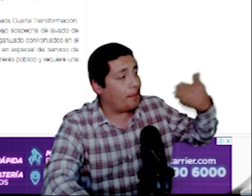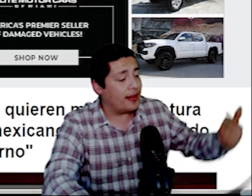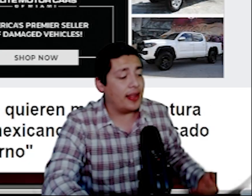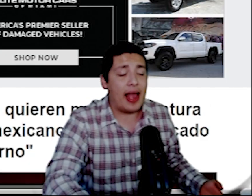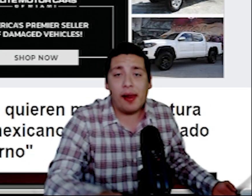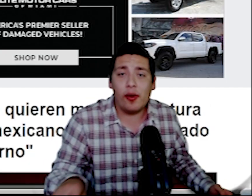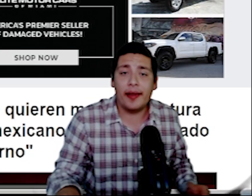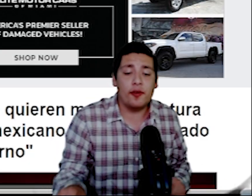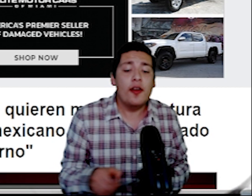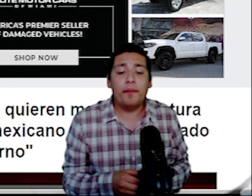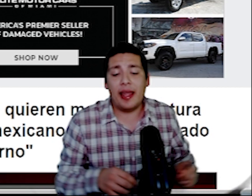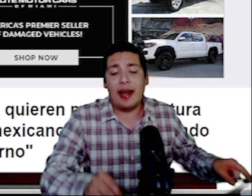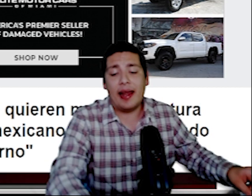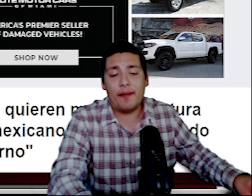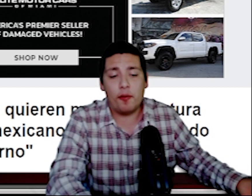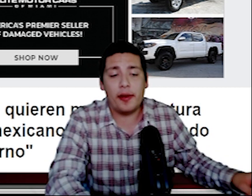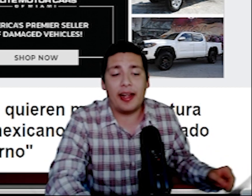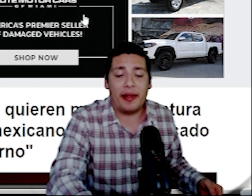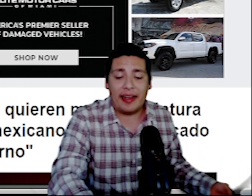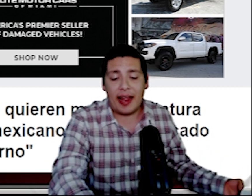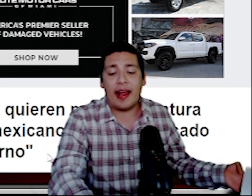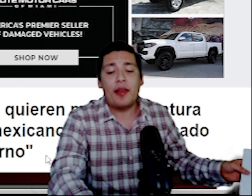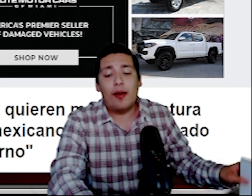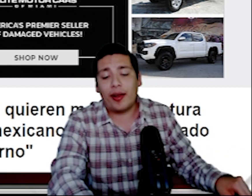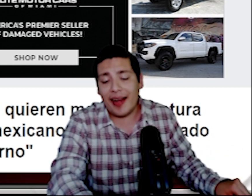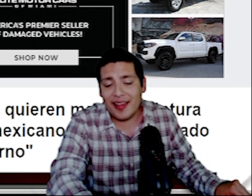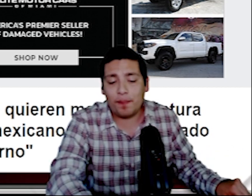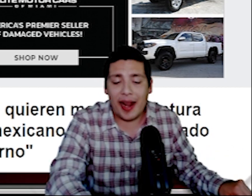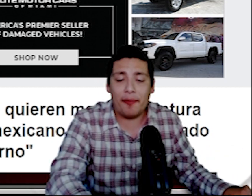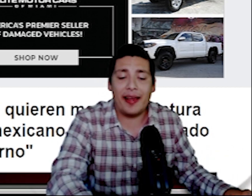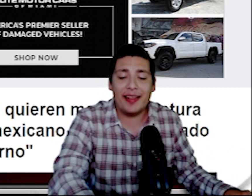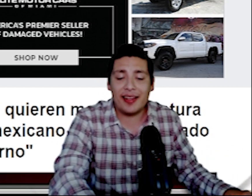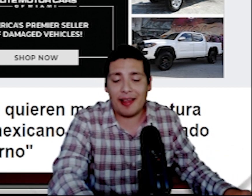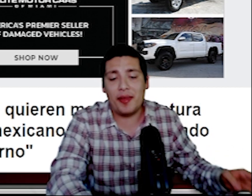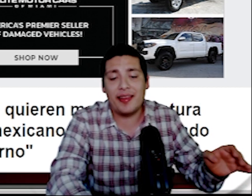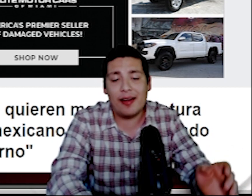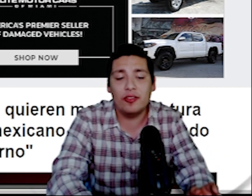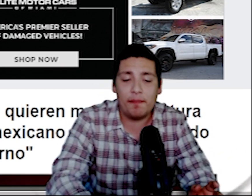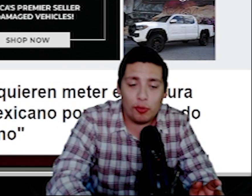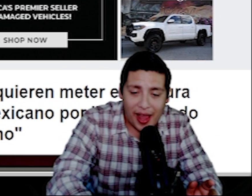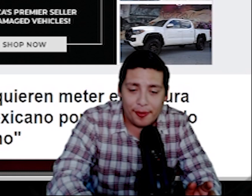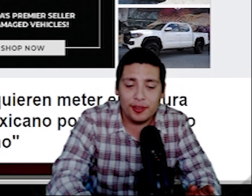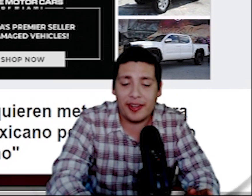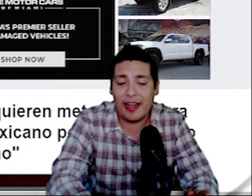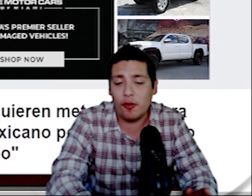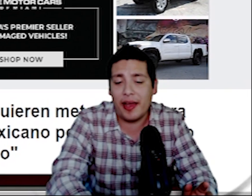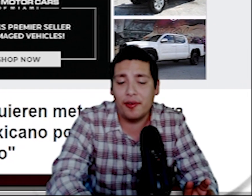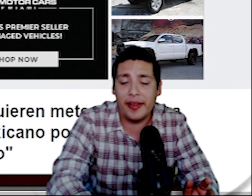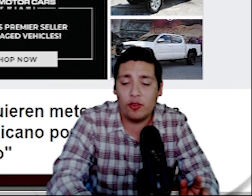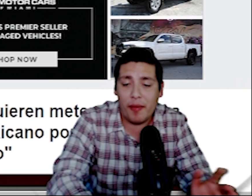se repite a lo largo de la República Mexicana. Lo que nadie esperaba es que también ya los diputados